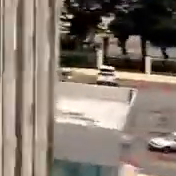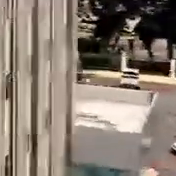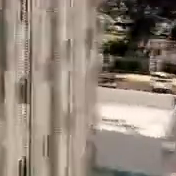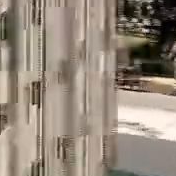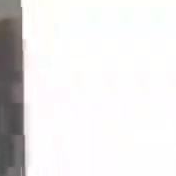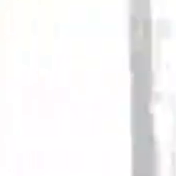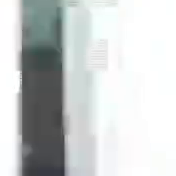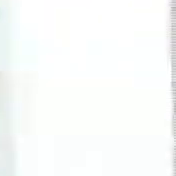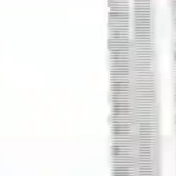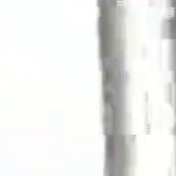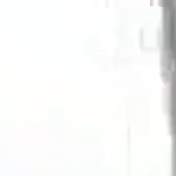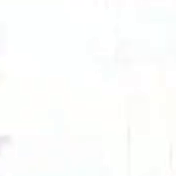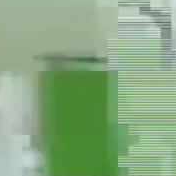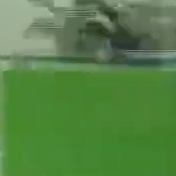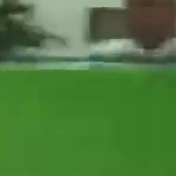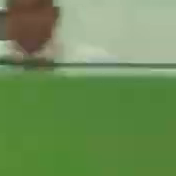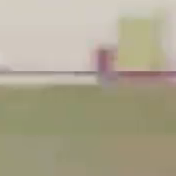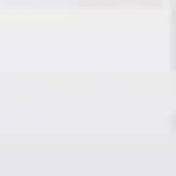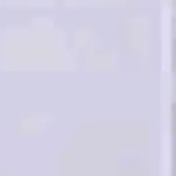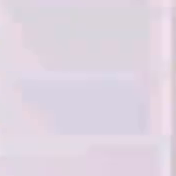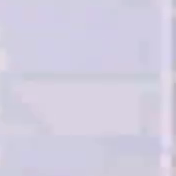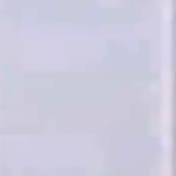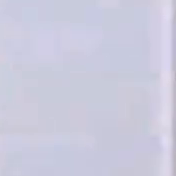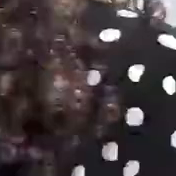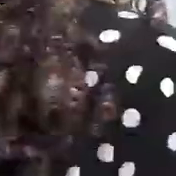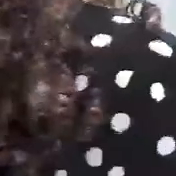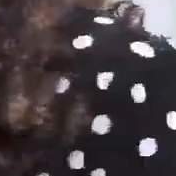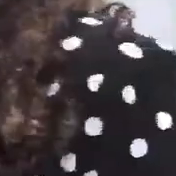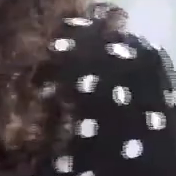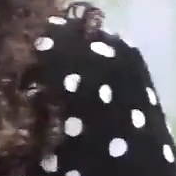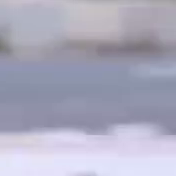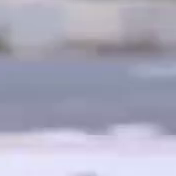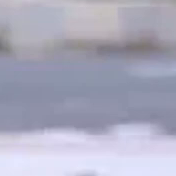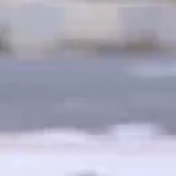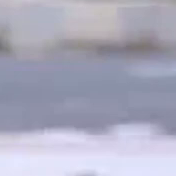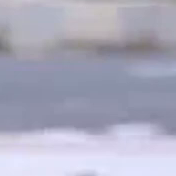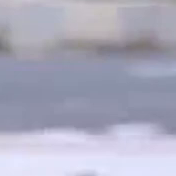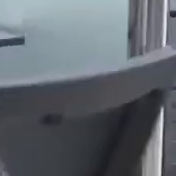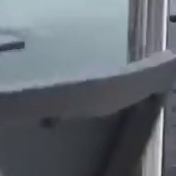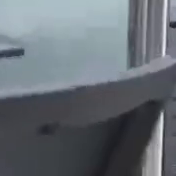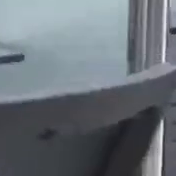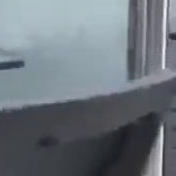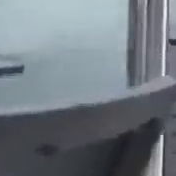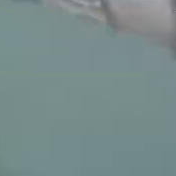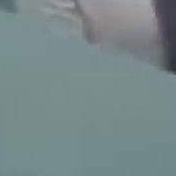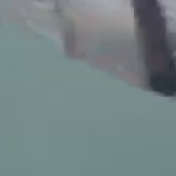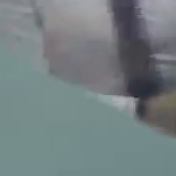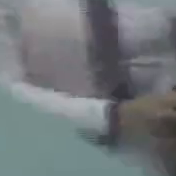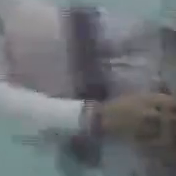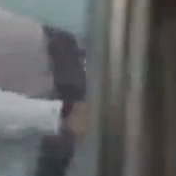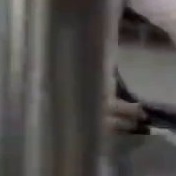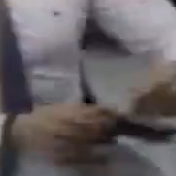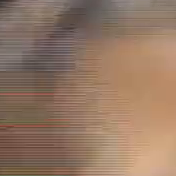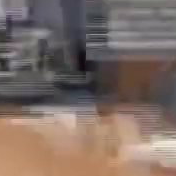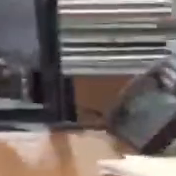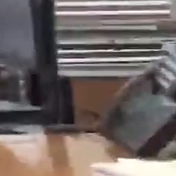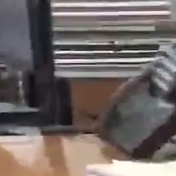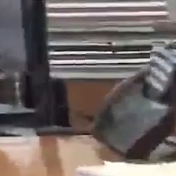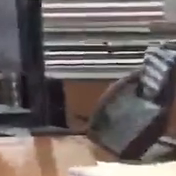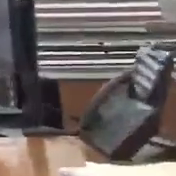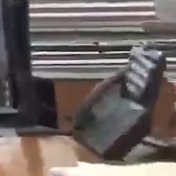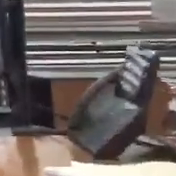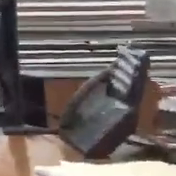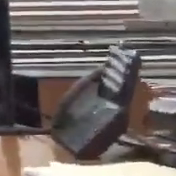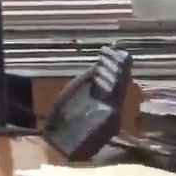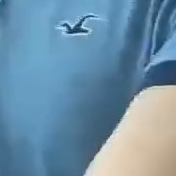Somos una institución de puertas abiertas, al servicio de toda la ciudadanía. Acompañarte es nuestro deber. Por